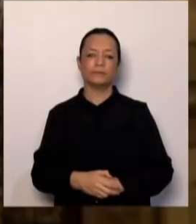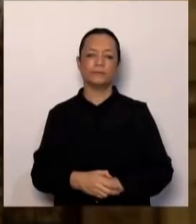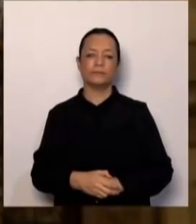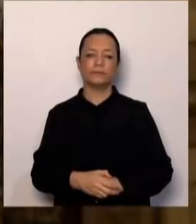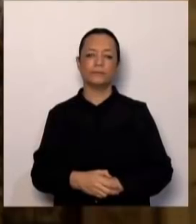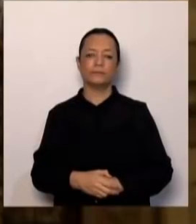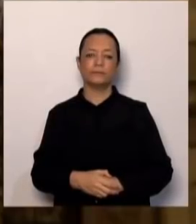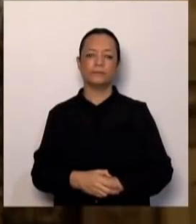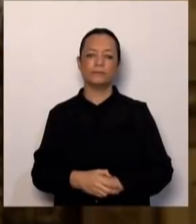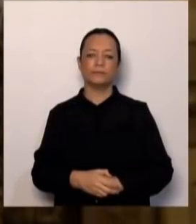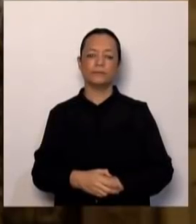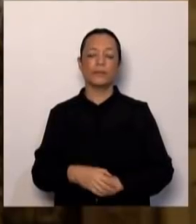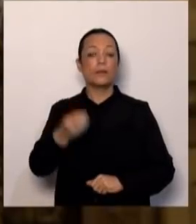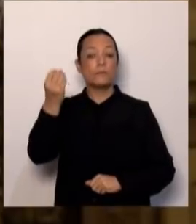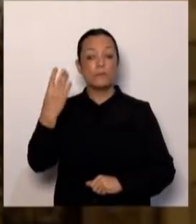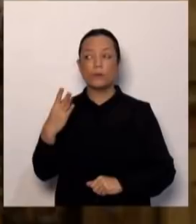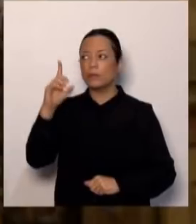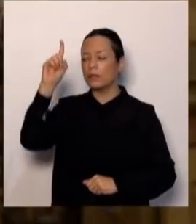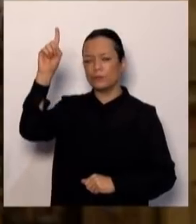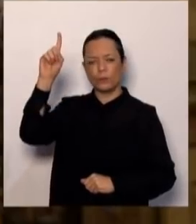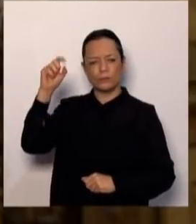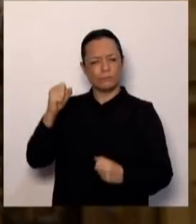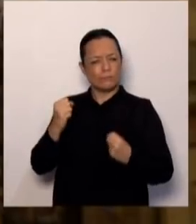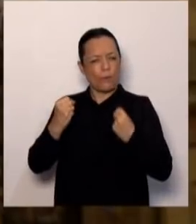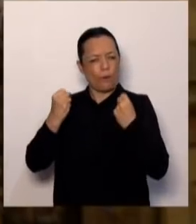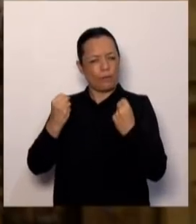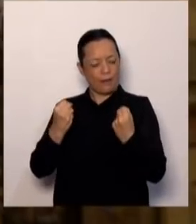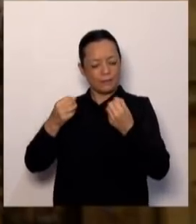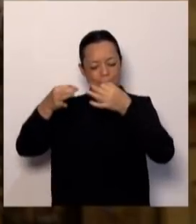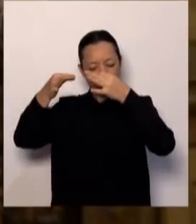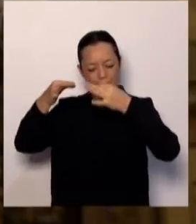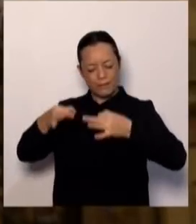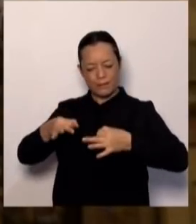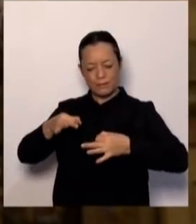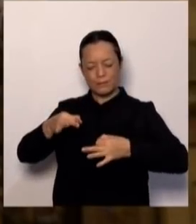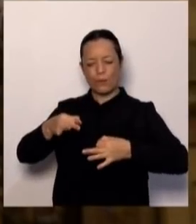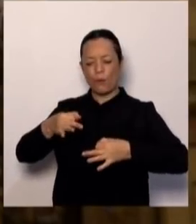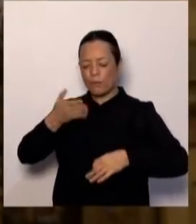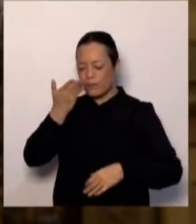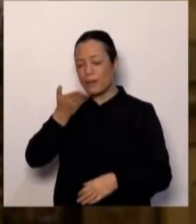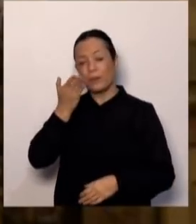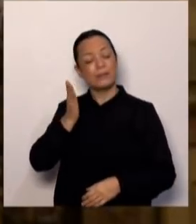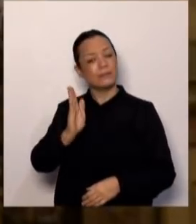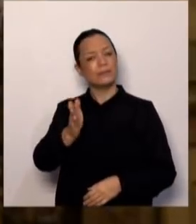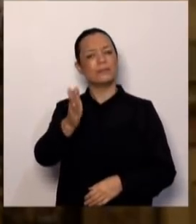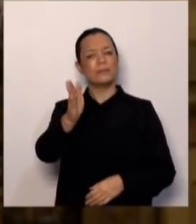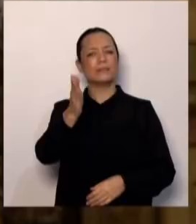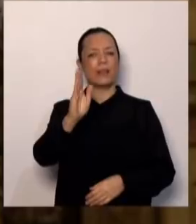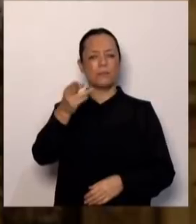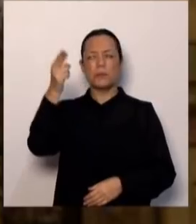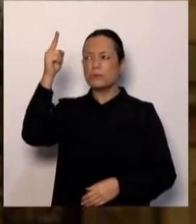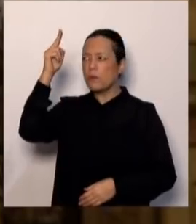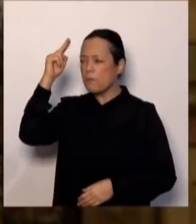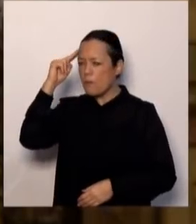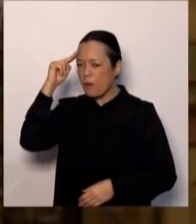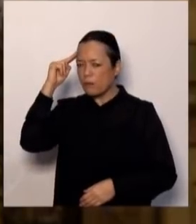que el Señor es grande y muy digno de alabanza, más temible que